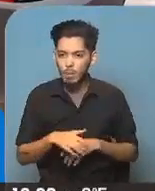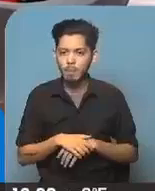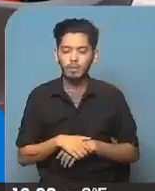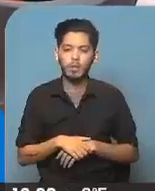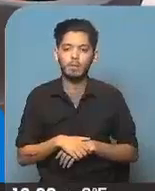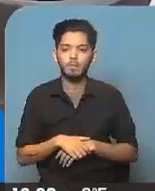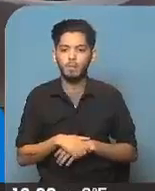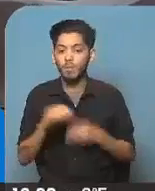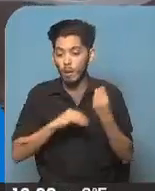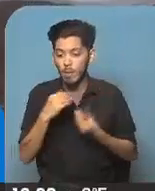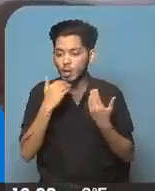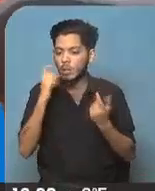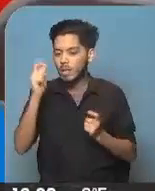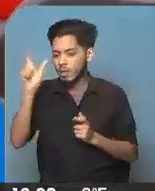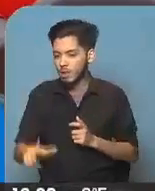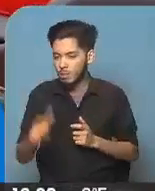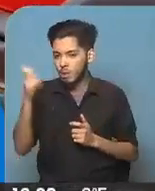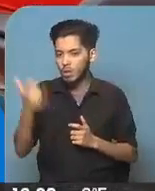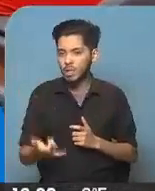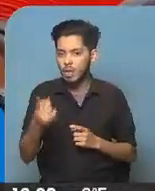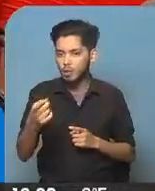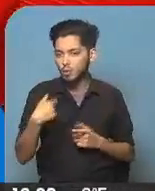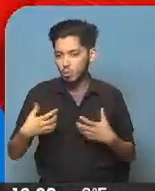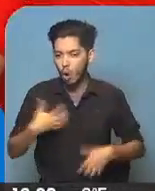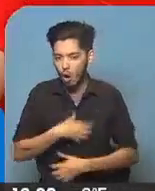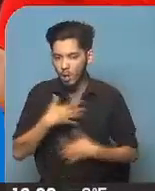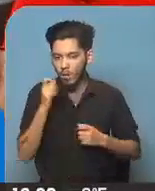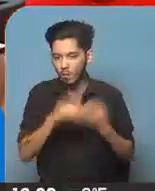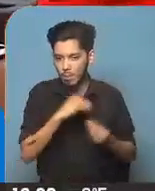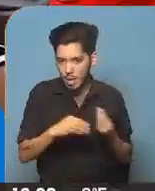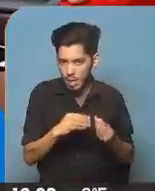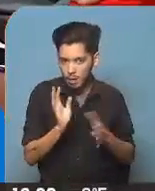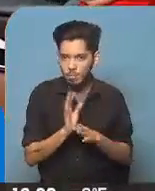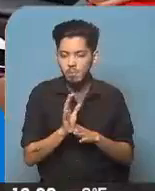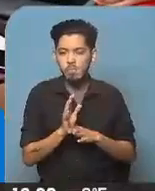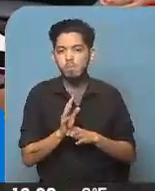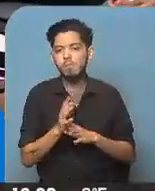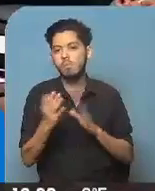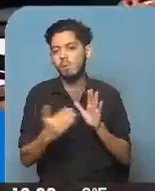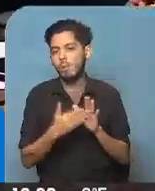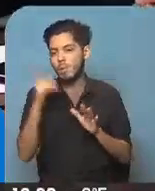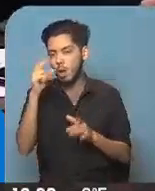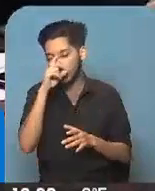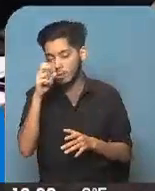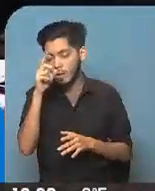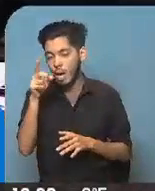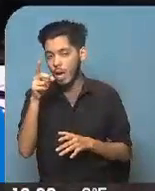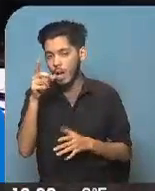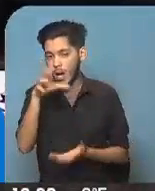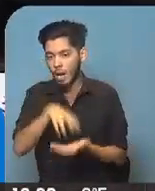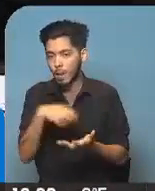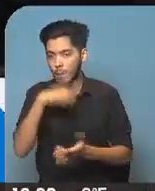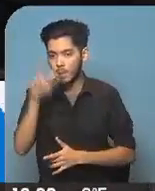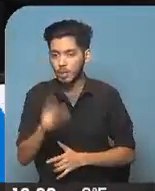la capacitación esto no es menor cada provincia va a tener que determinar un hospital que será el cabecera para referencia luca y